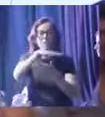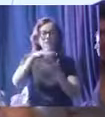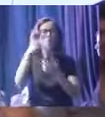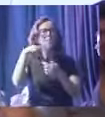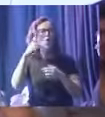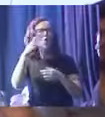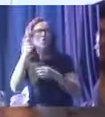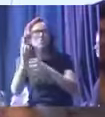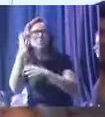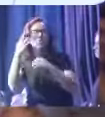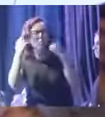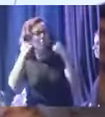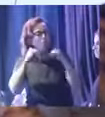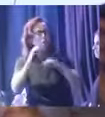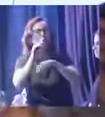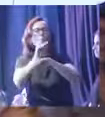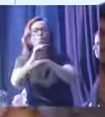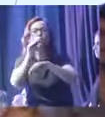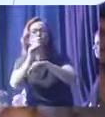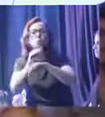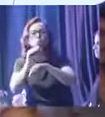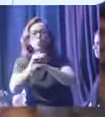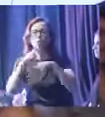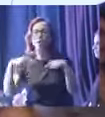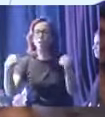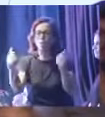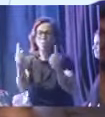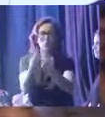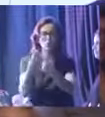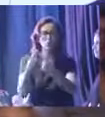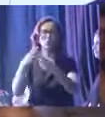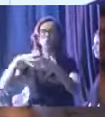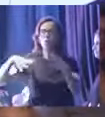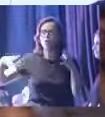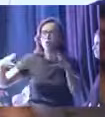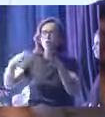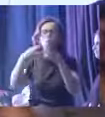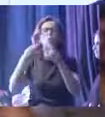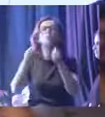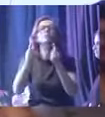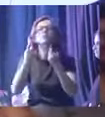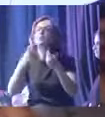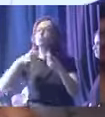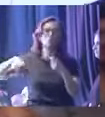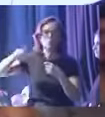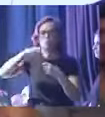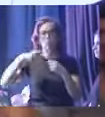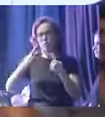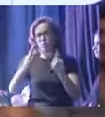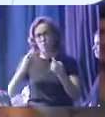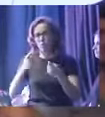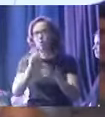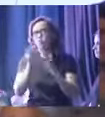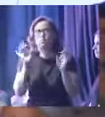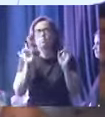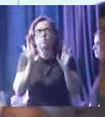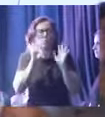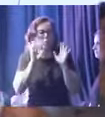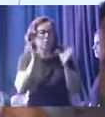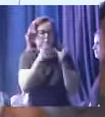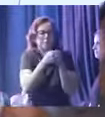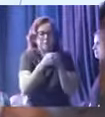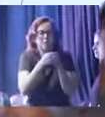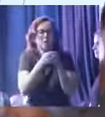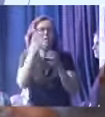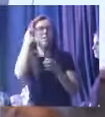deporte, el concepto de cultura comunitaria es necesario para todos nosotros. No es solamente como